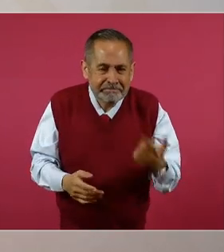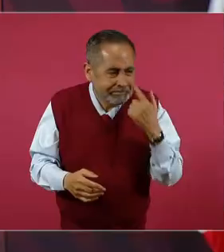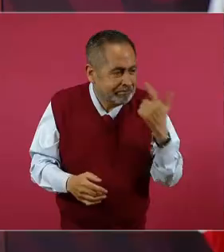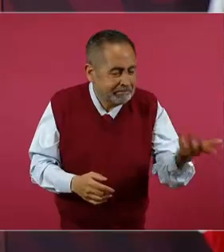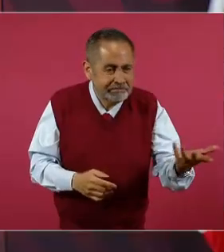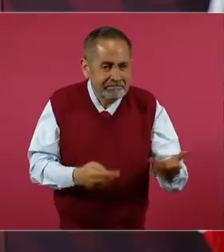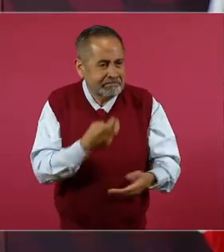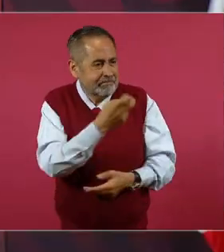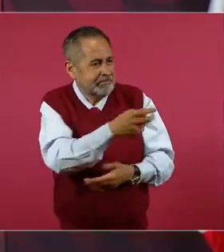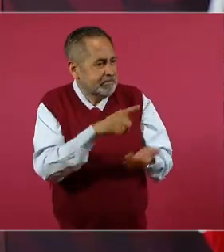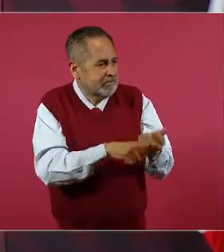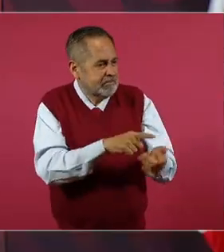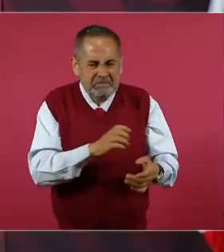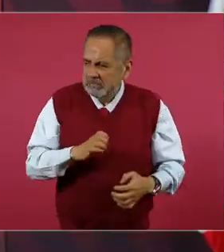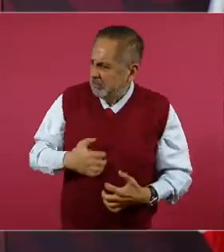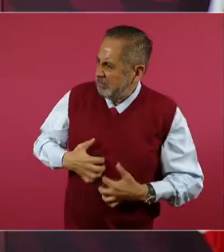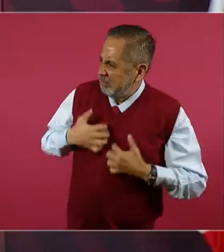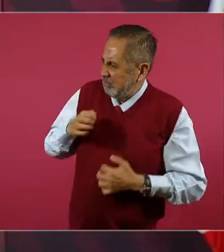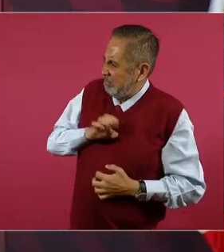actuando con odio?